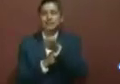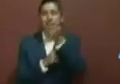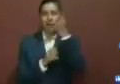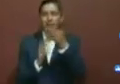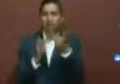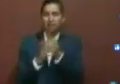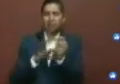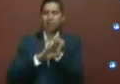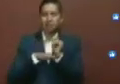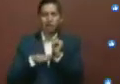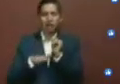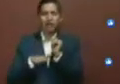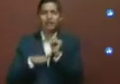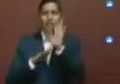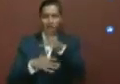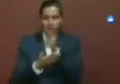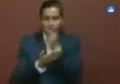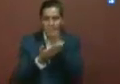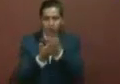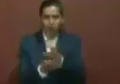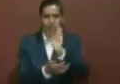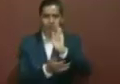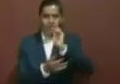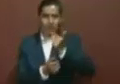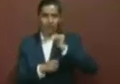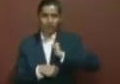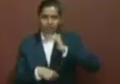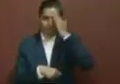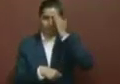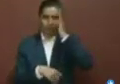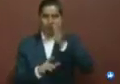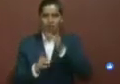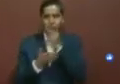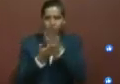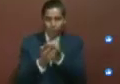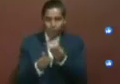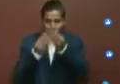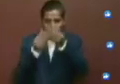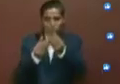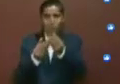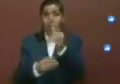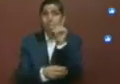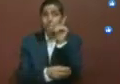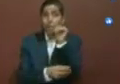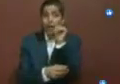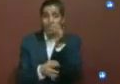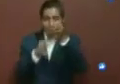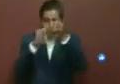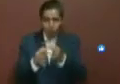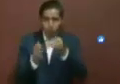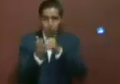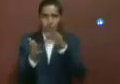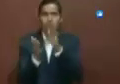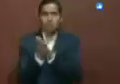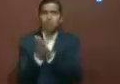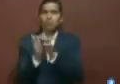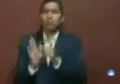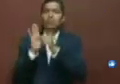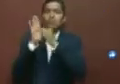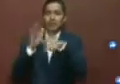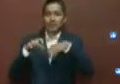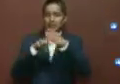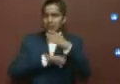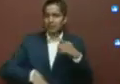homicidio doloso. Esa propuesta ya se la presentamos al fiscal general y mañana formalmente se presenta acá en el